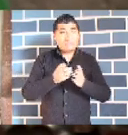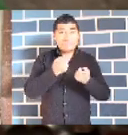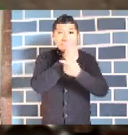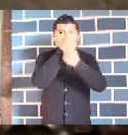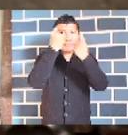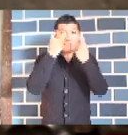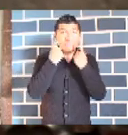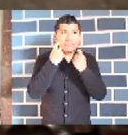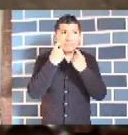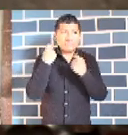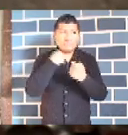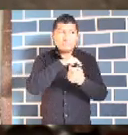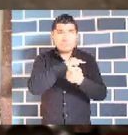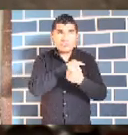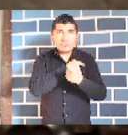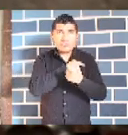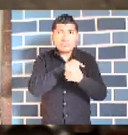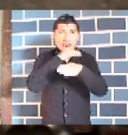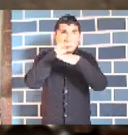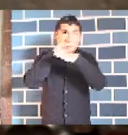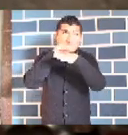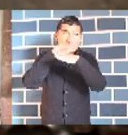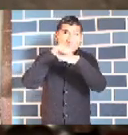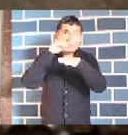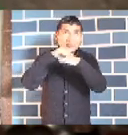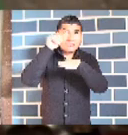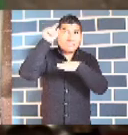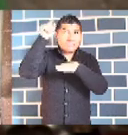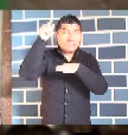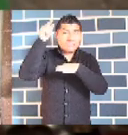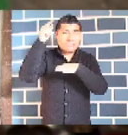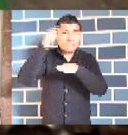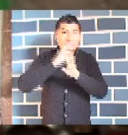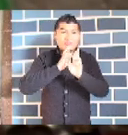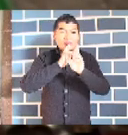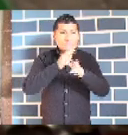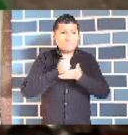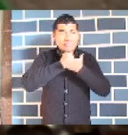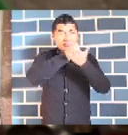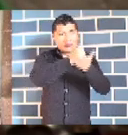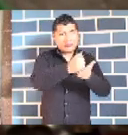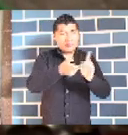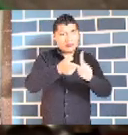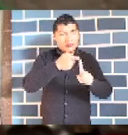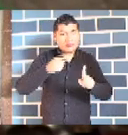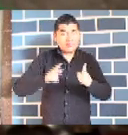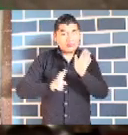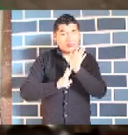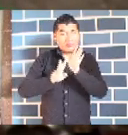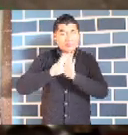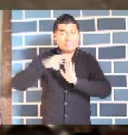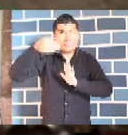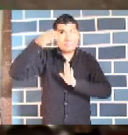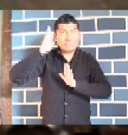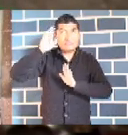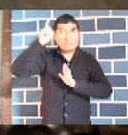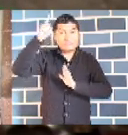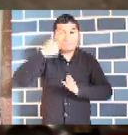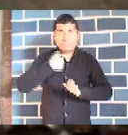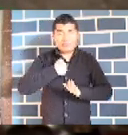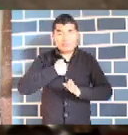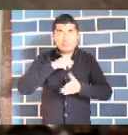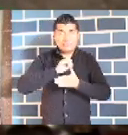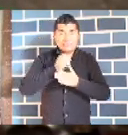escuchamos la llamada a actuar correctamente desde la voluntad de dios o